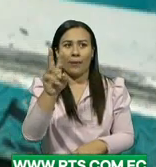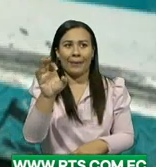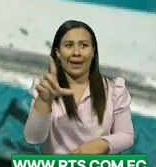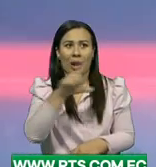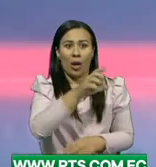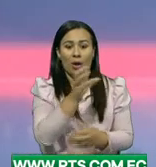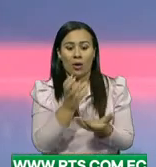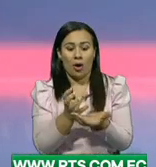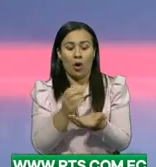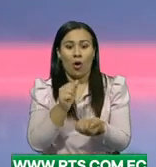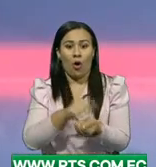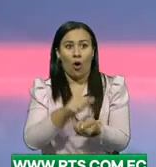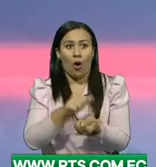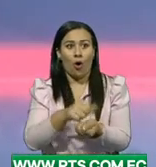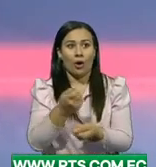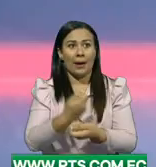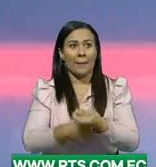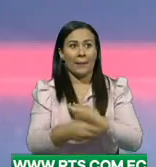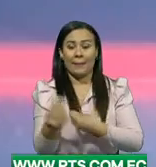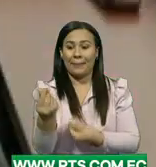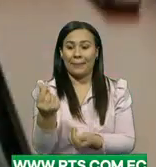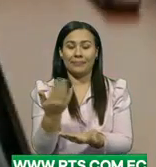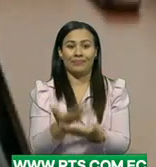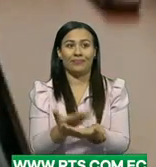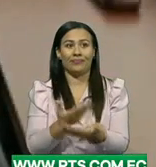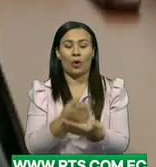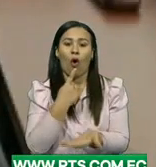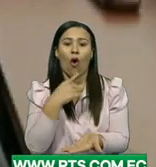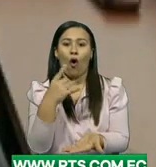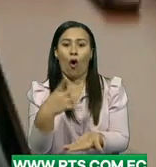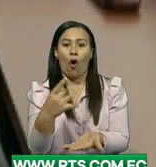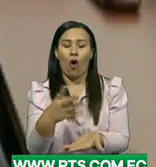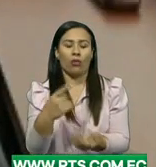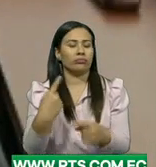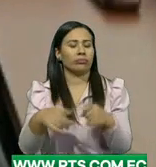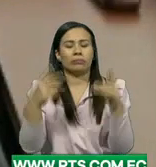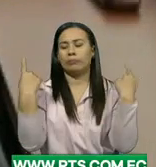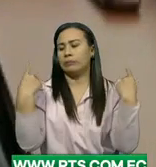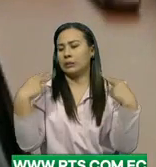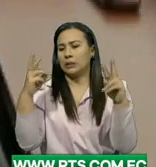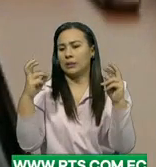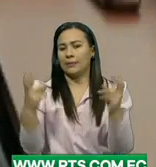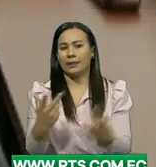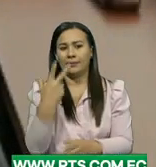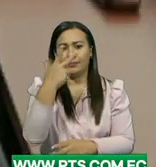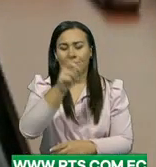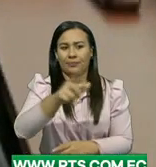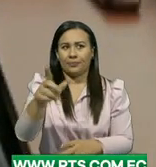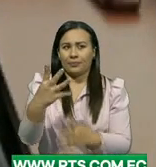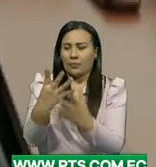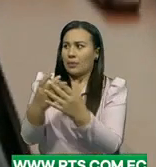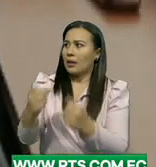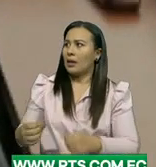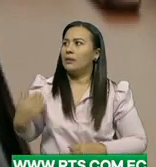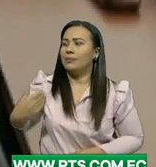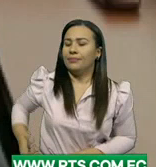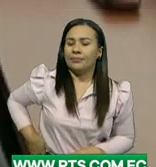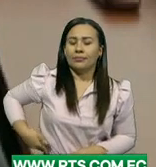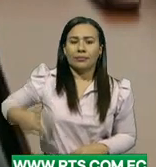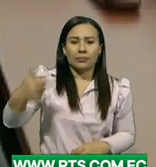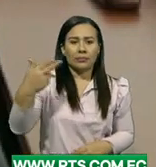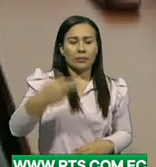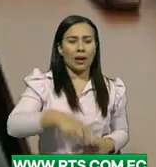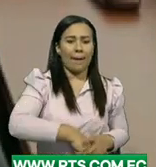rocas millonarias consiguen su verdadero valor. Se percataron de la presencia de 3 individuos que atacaron con armas blancas,